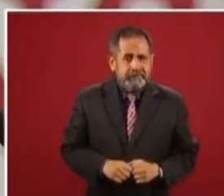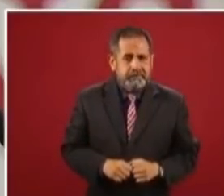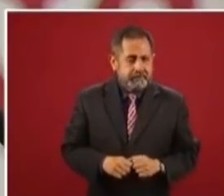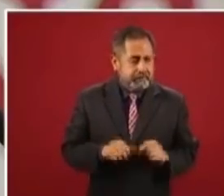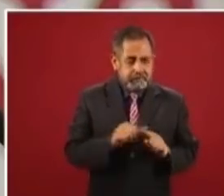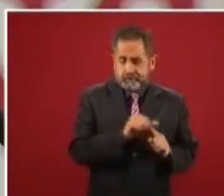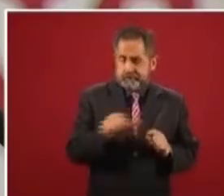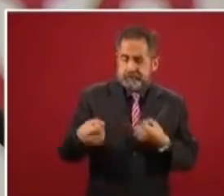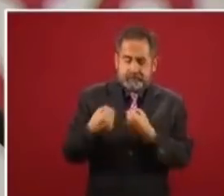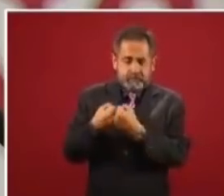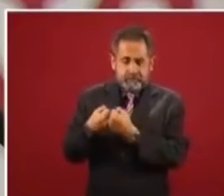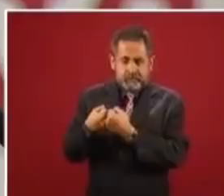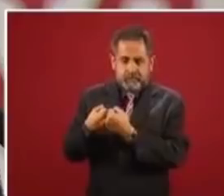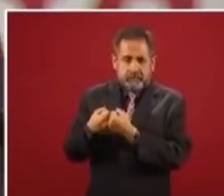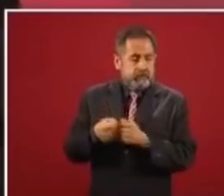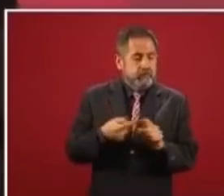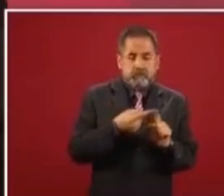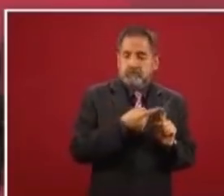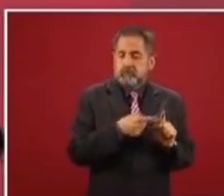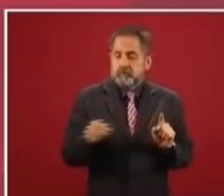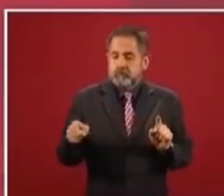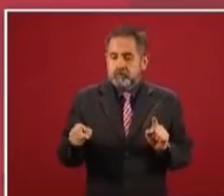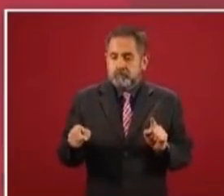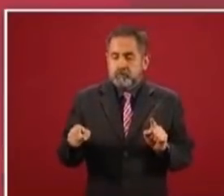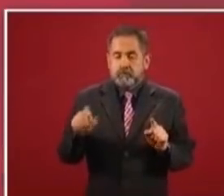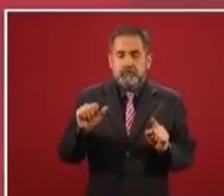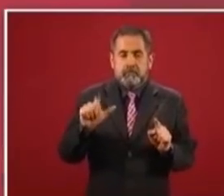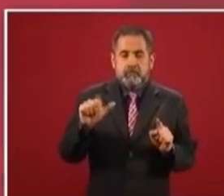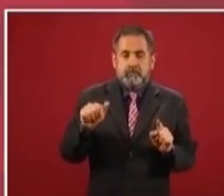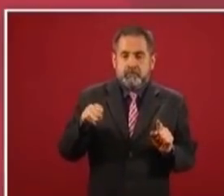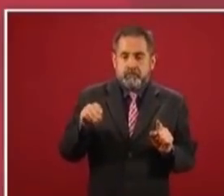a la frontera, Álamos,